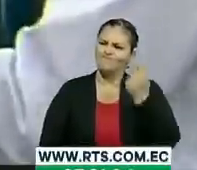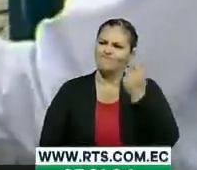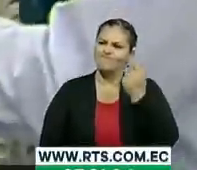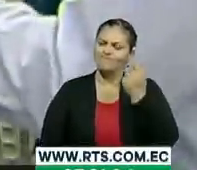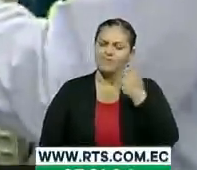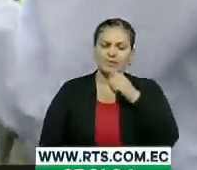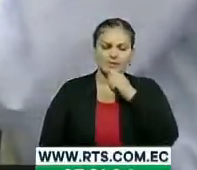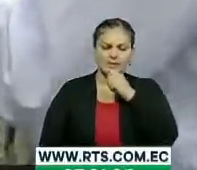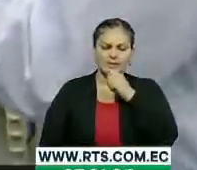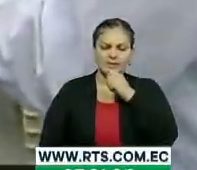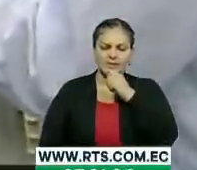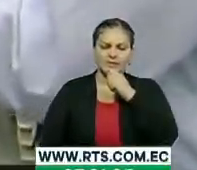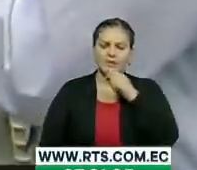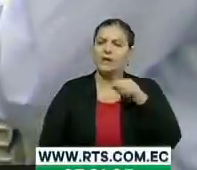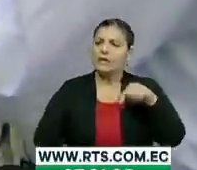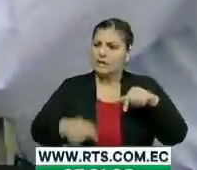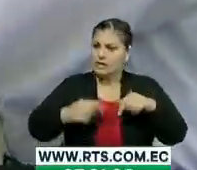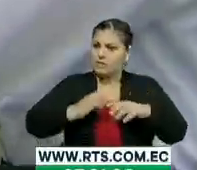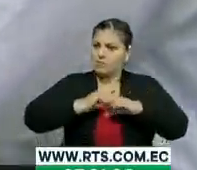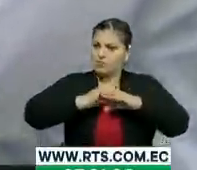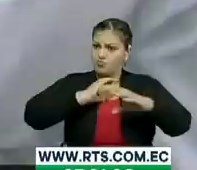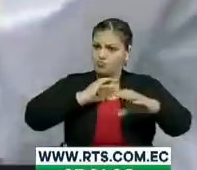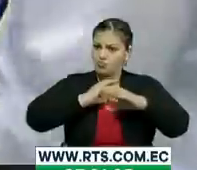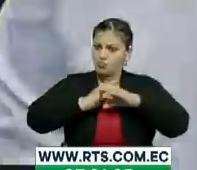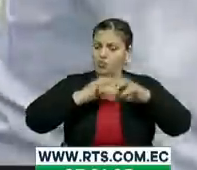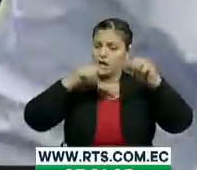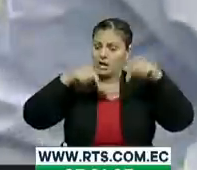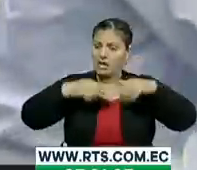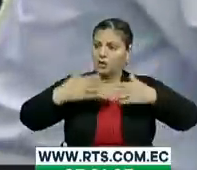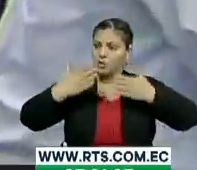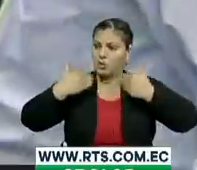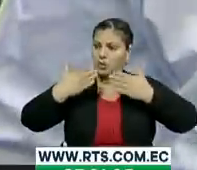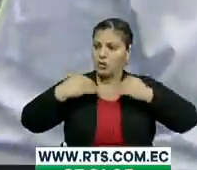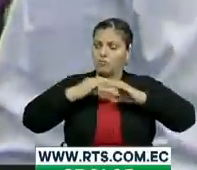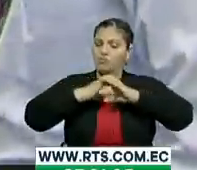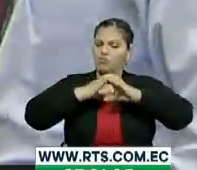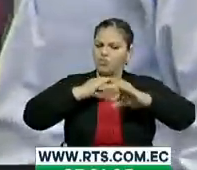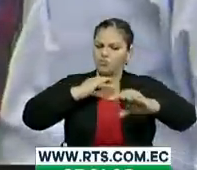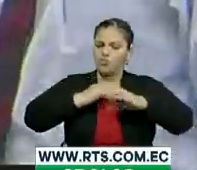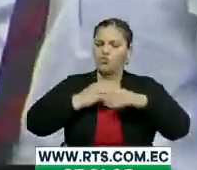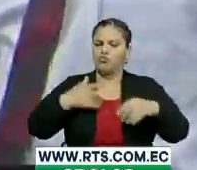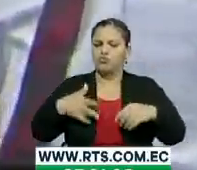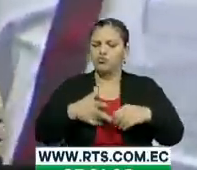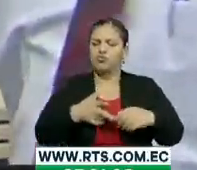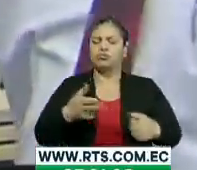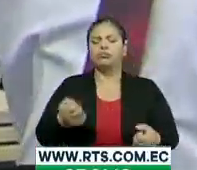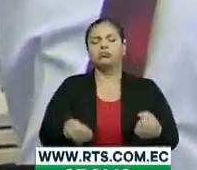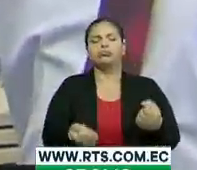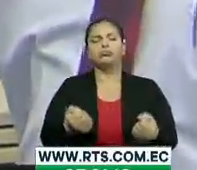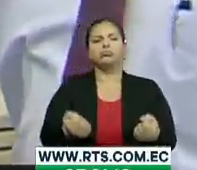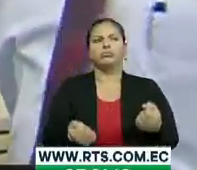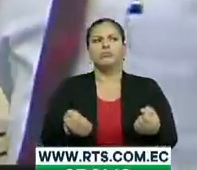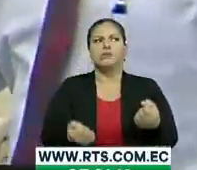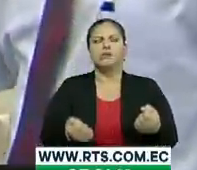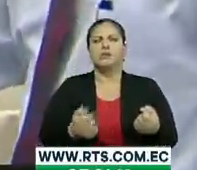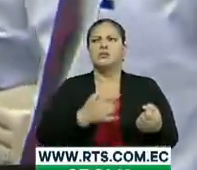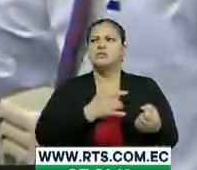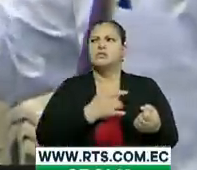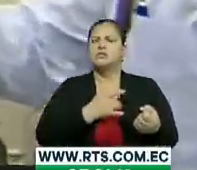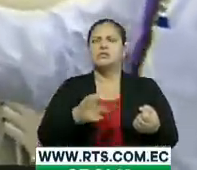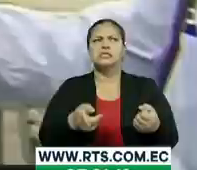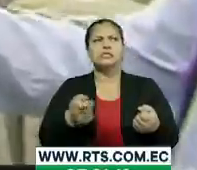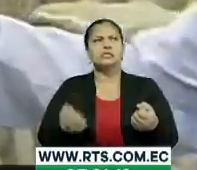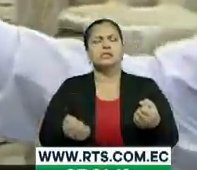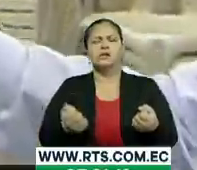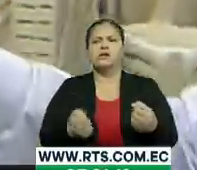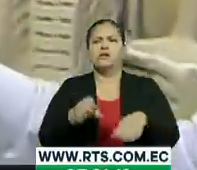acá aparentemente habría arrancado ya con esos problemas mecánicos. Así es lo que me indica mi hijo. Y lo que se le hacía raro era que